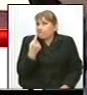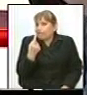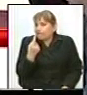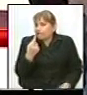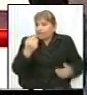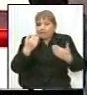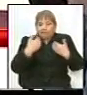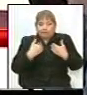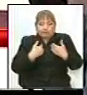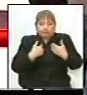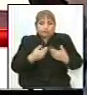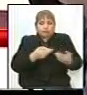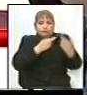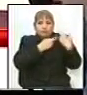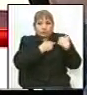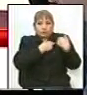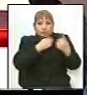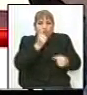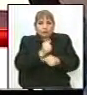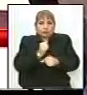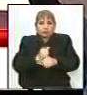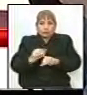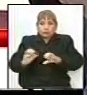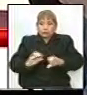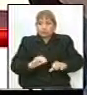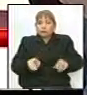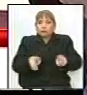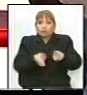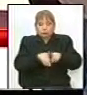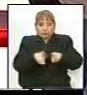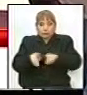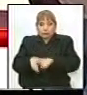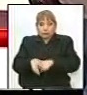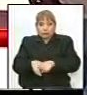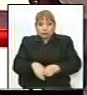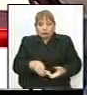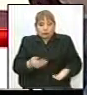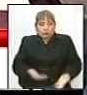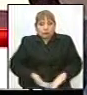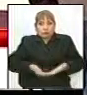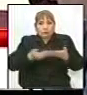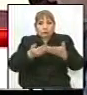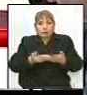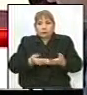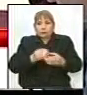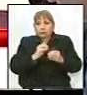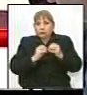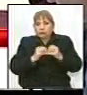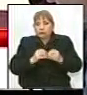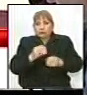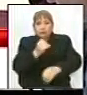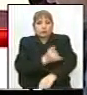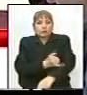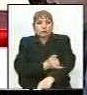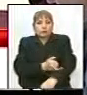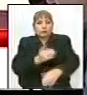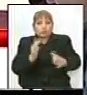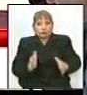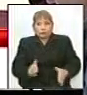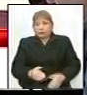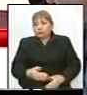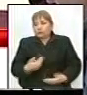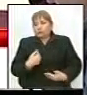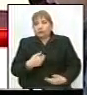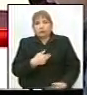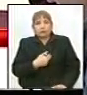de cumplir nuestros deberes legales y funcionales, sino también contribuir a consolidar la institucionalidad y el